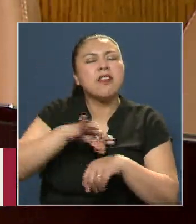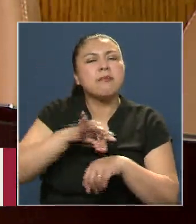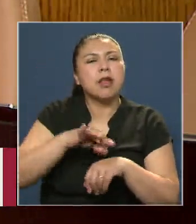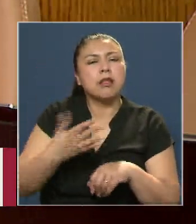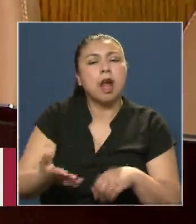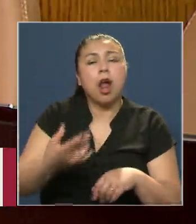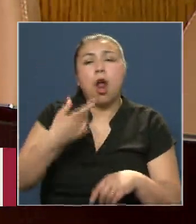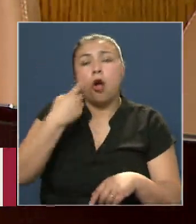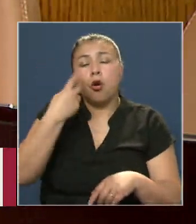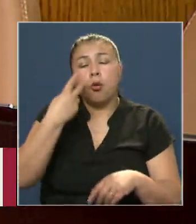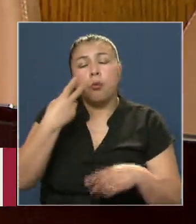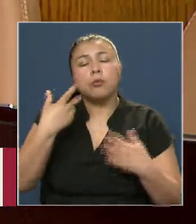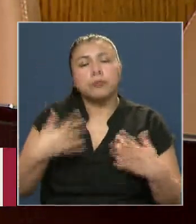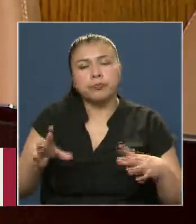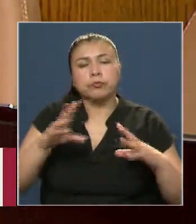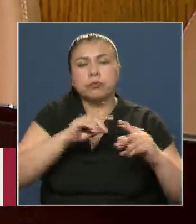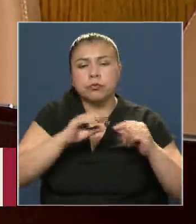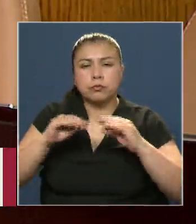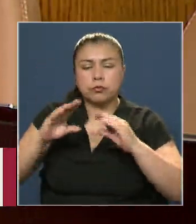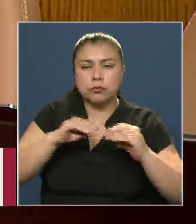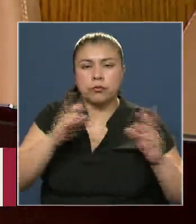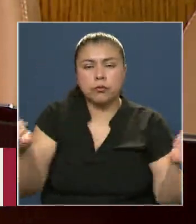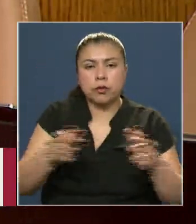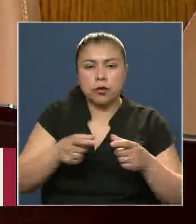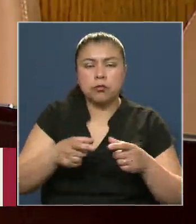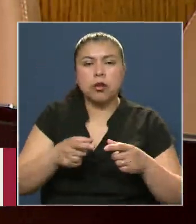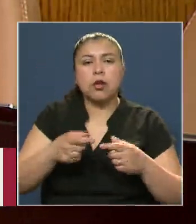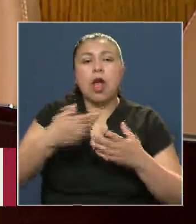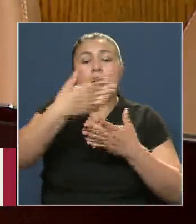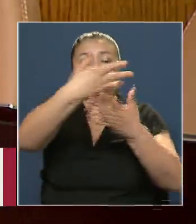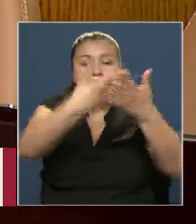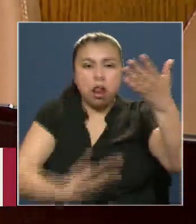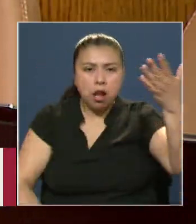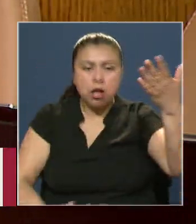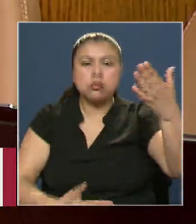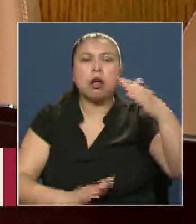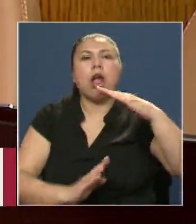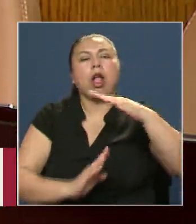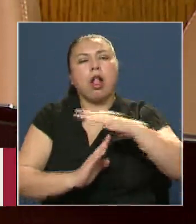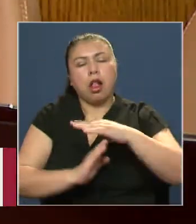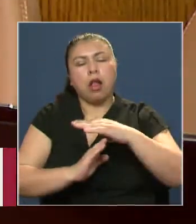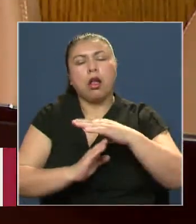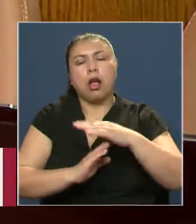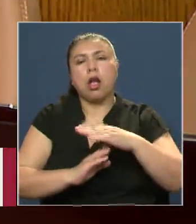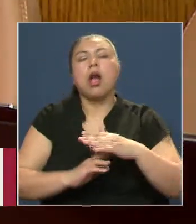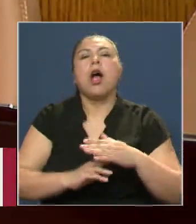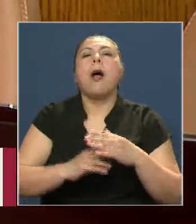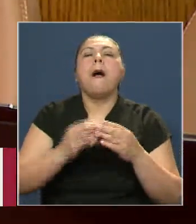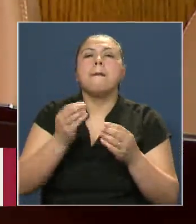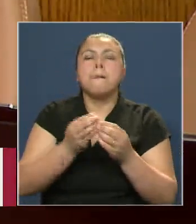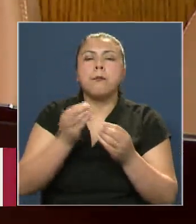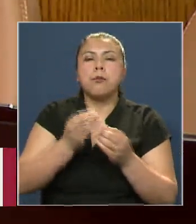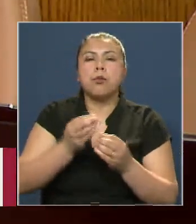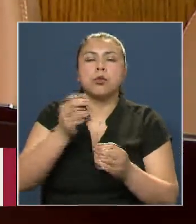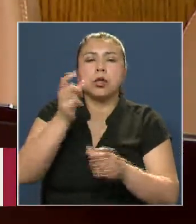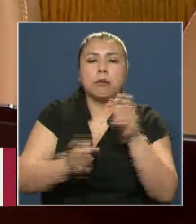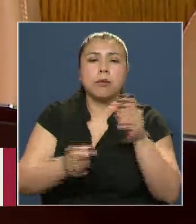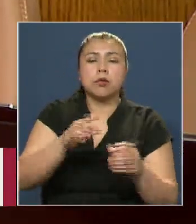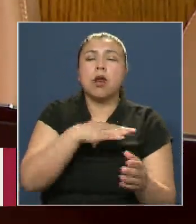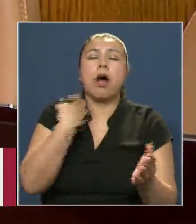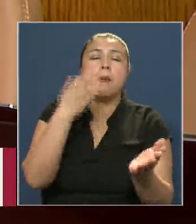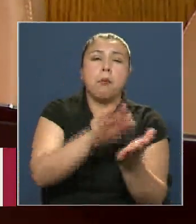vimos en la Comisión Investigadora por la Reducción Artificial de las Listas de Espera, cientos y cientos mueren sin recibir una debida